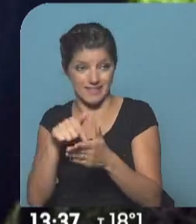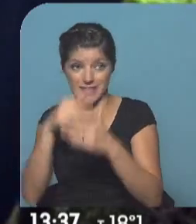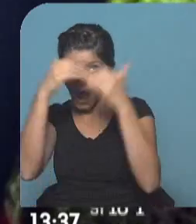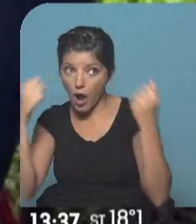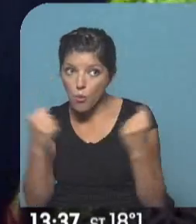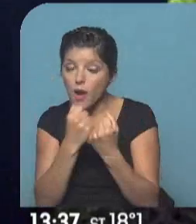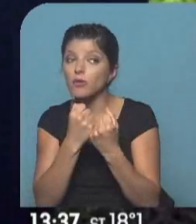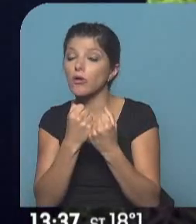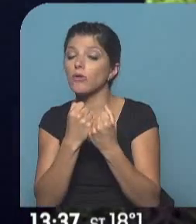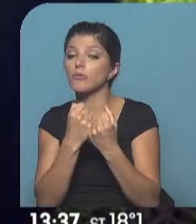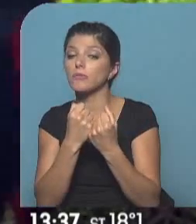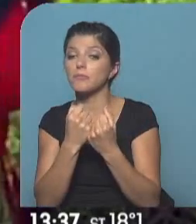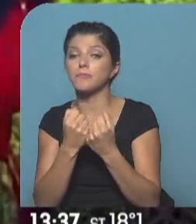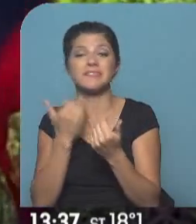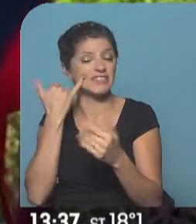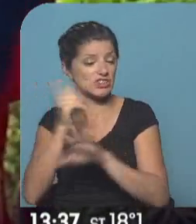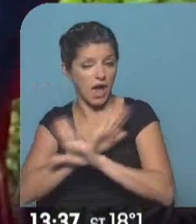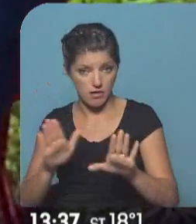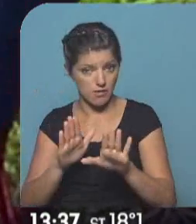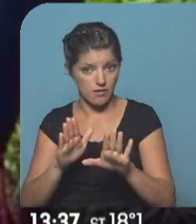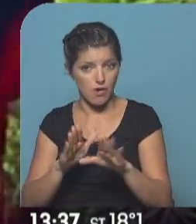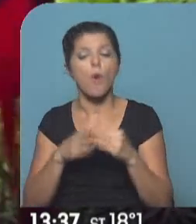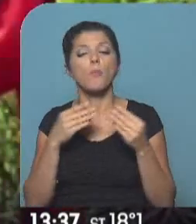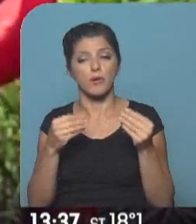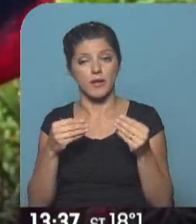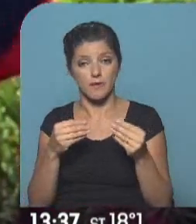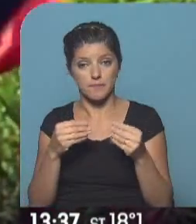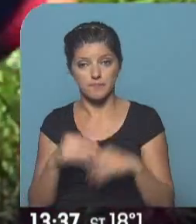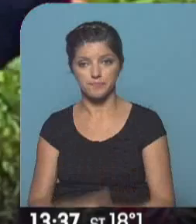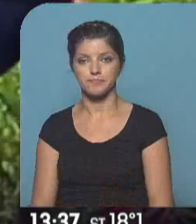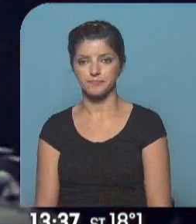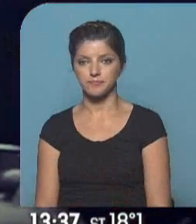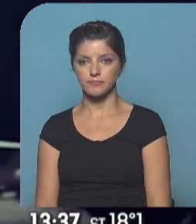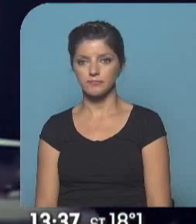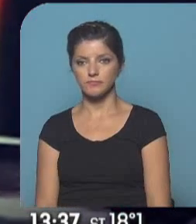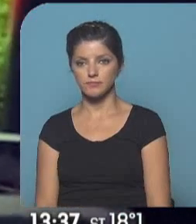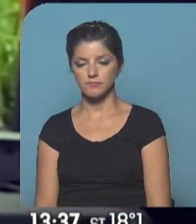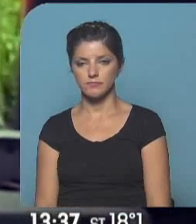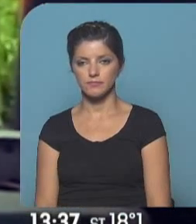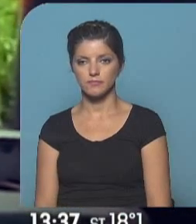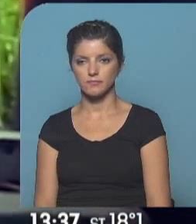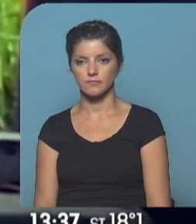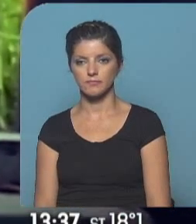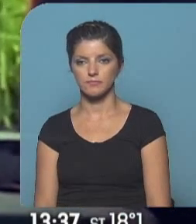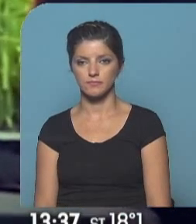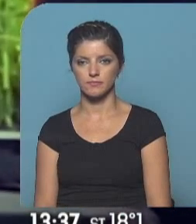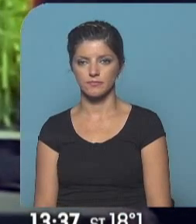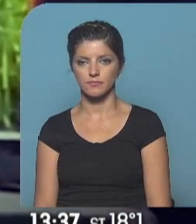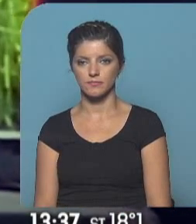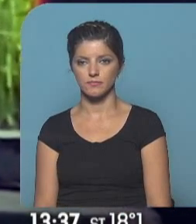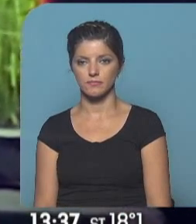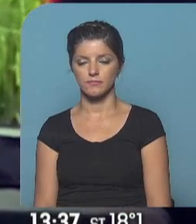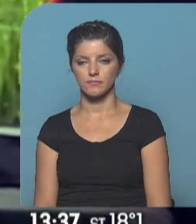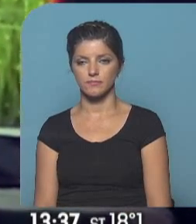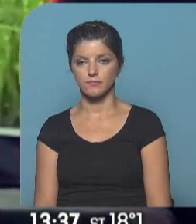bilateral porque sin duda no solamente se paralizan